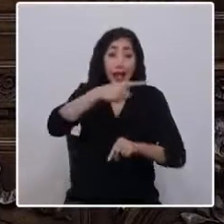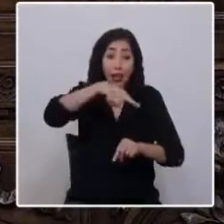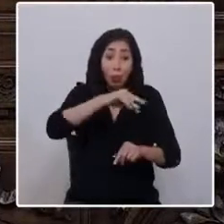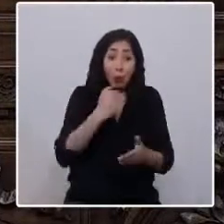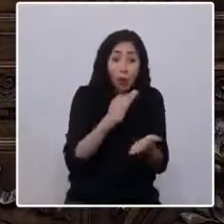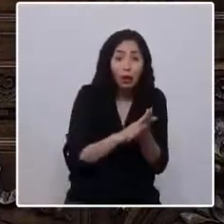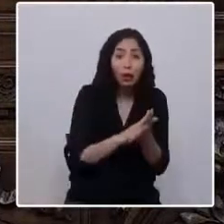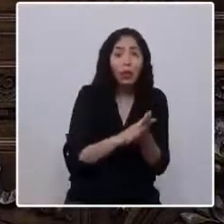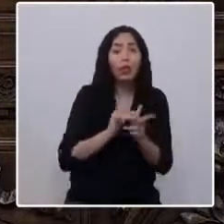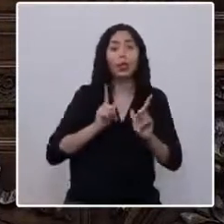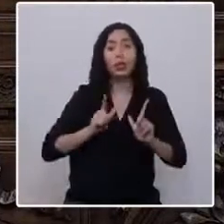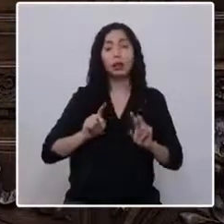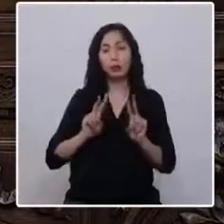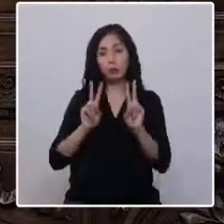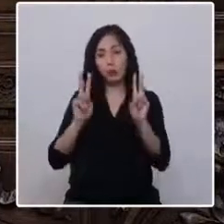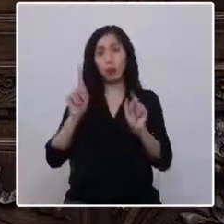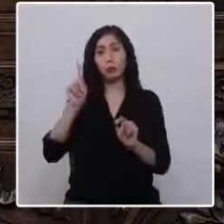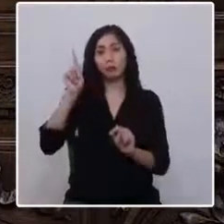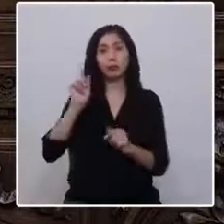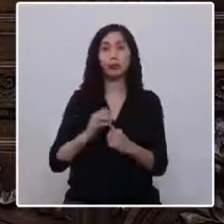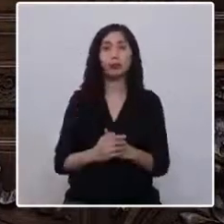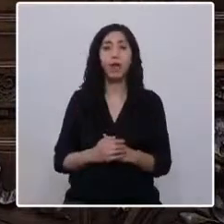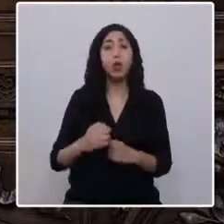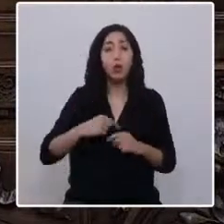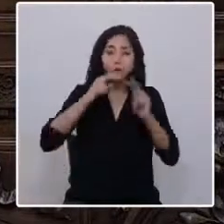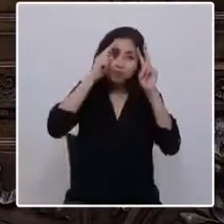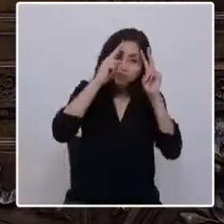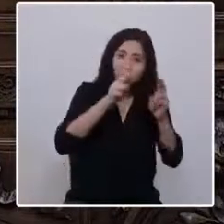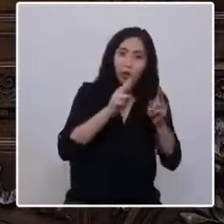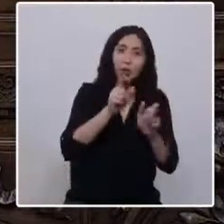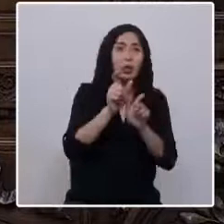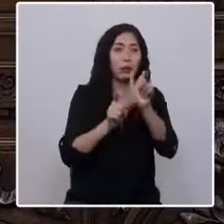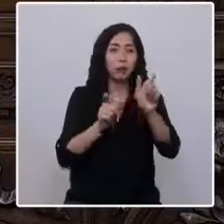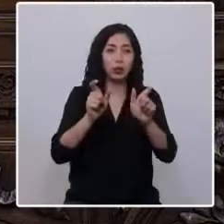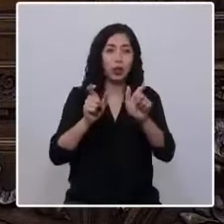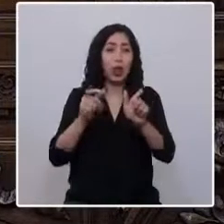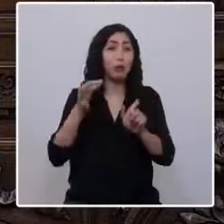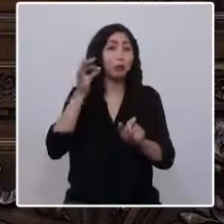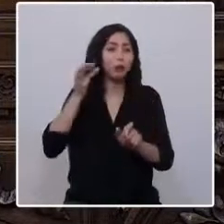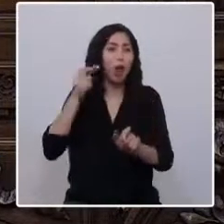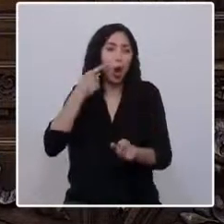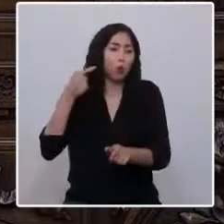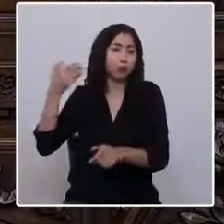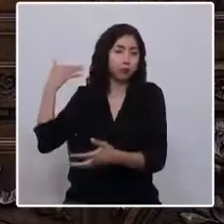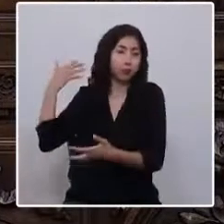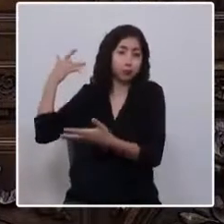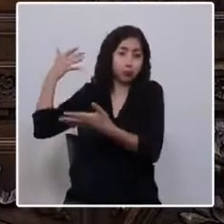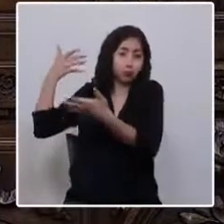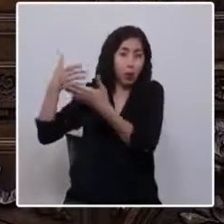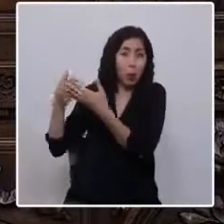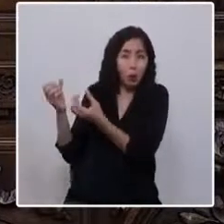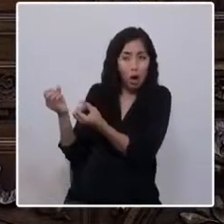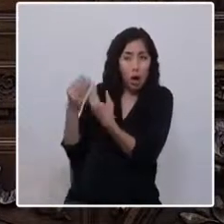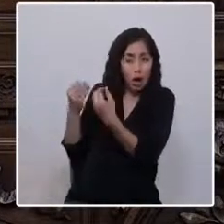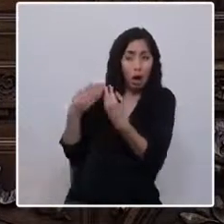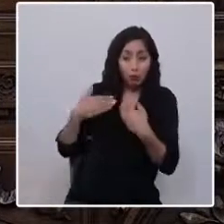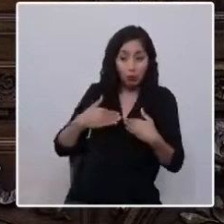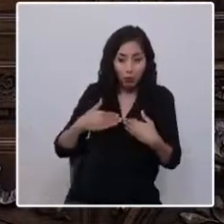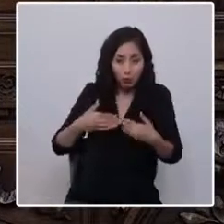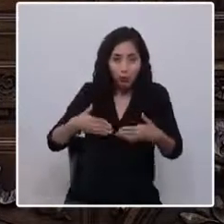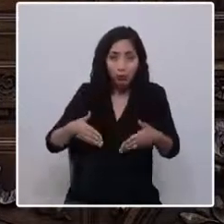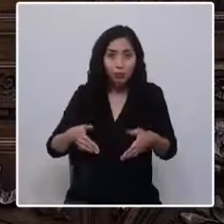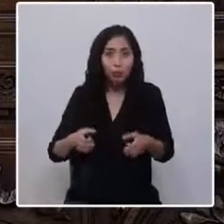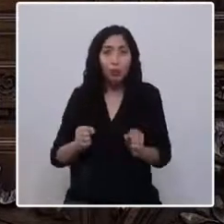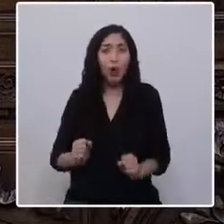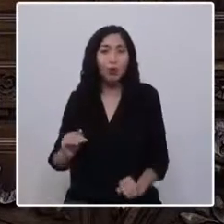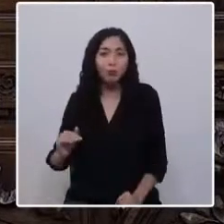Honro a quienes hablan dentro de mí, a todas mis ancestras y ancestros, a quienes han hecho posible mi existencia a través de una crianza